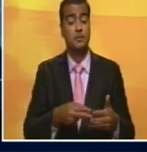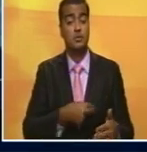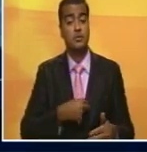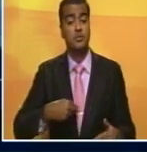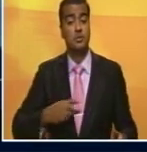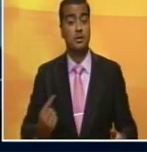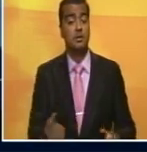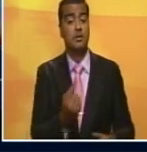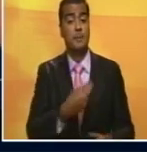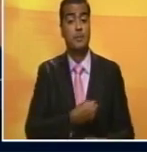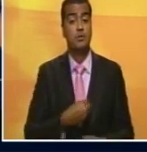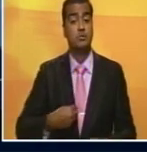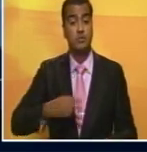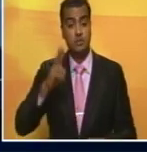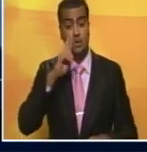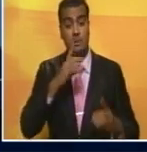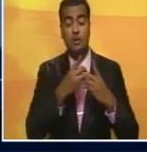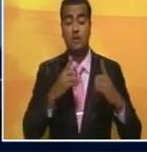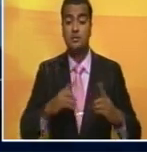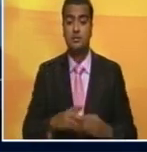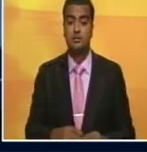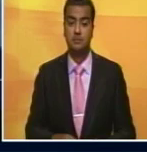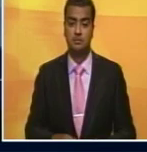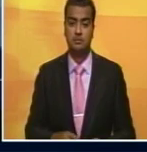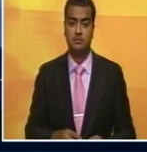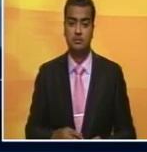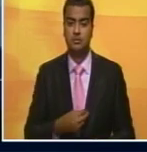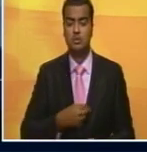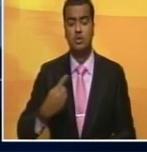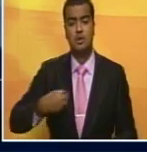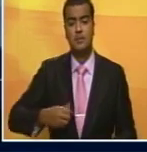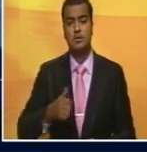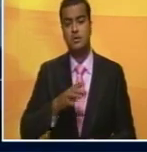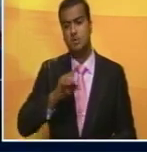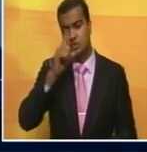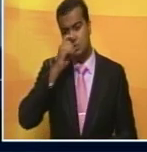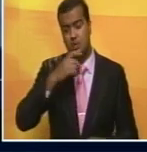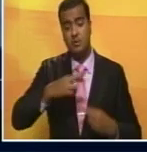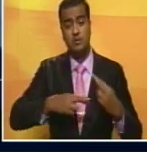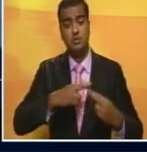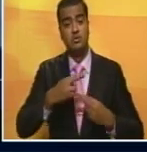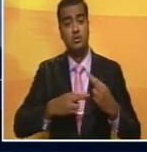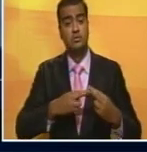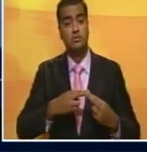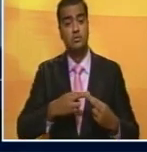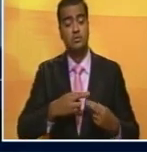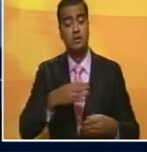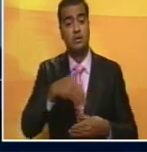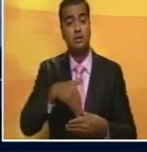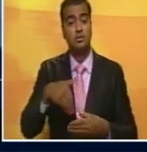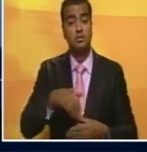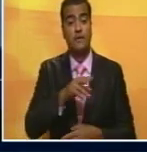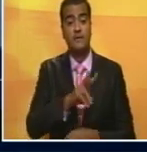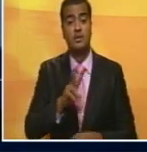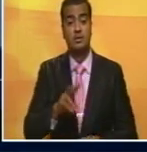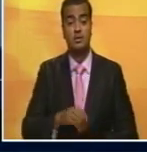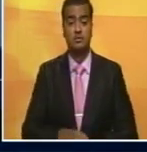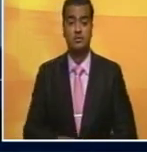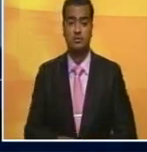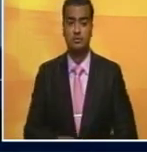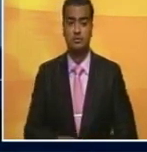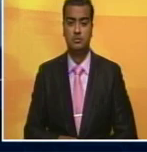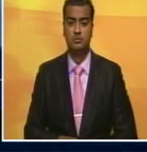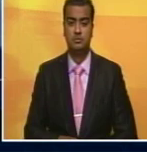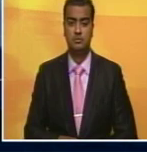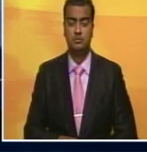dignidad, somos ejemplo de democracia. Nosotros tenemos 18 años en revolución y ya vamos próximos a la elección número 22. Los que